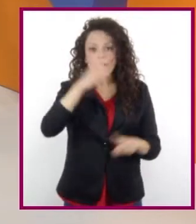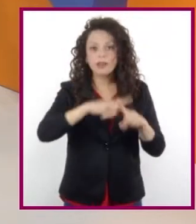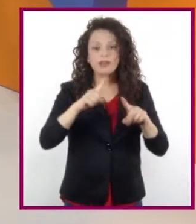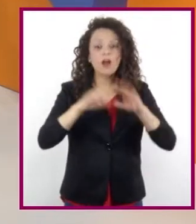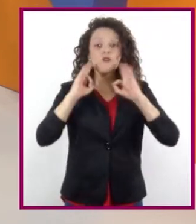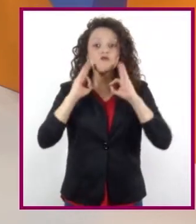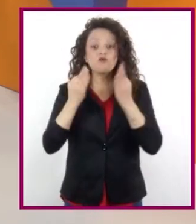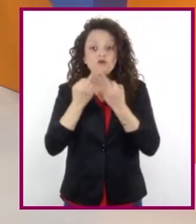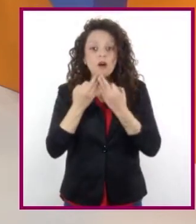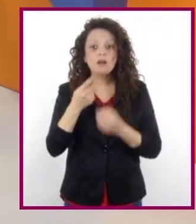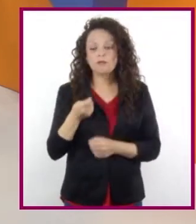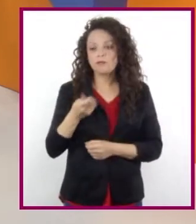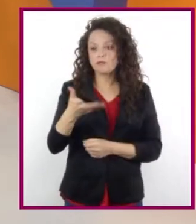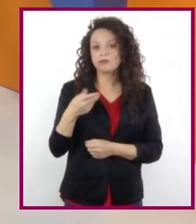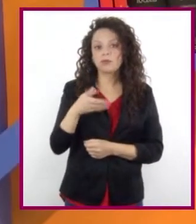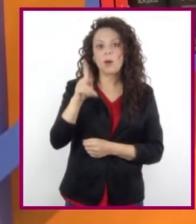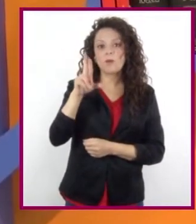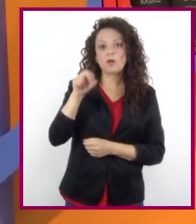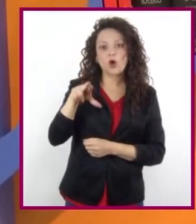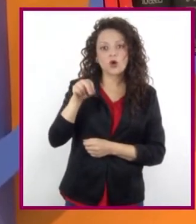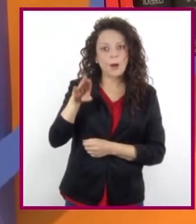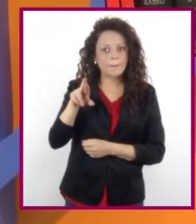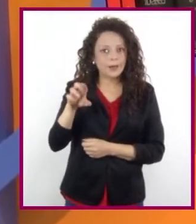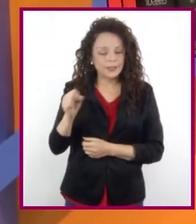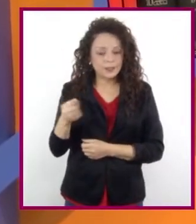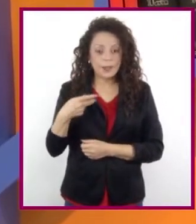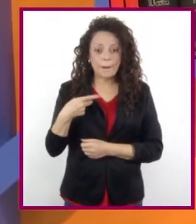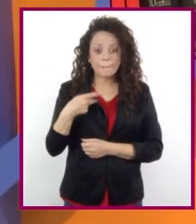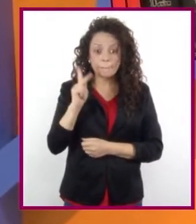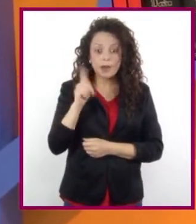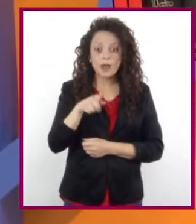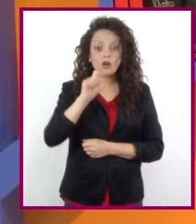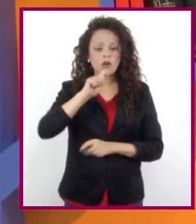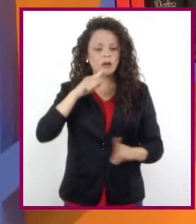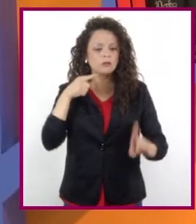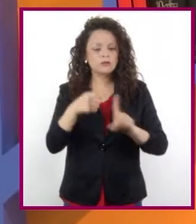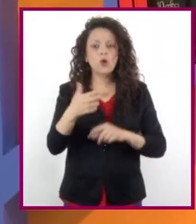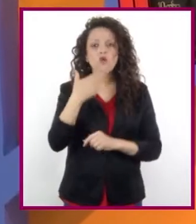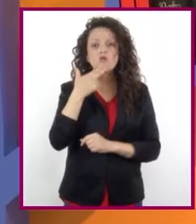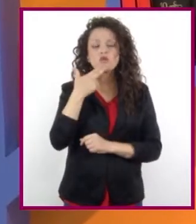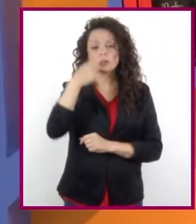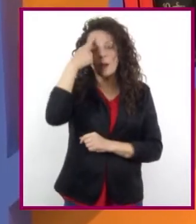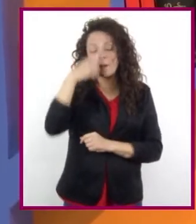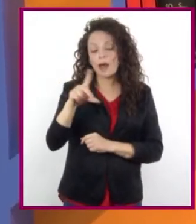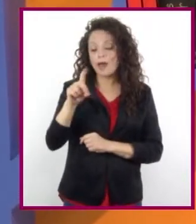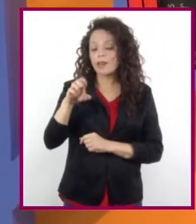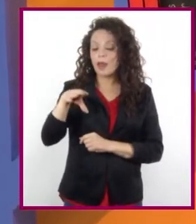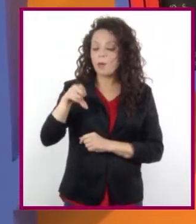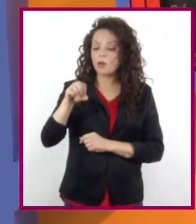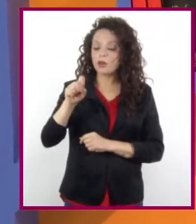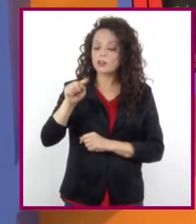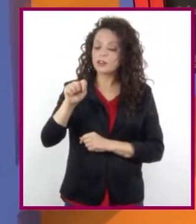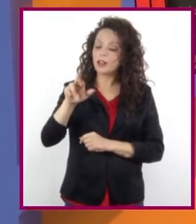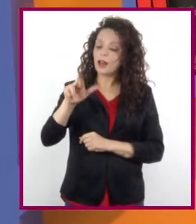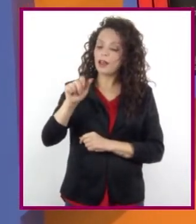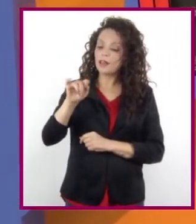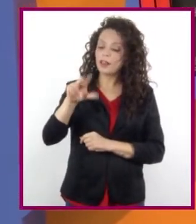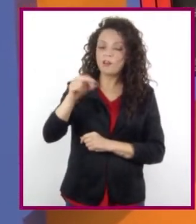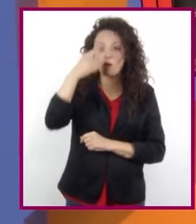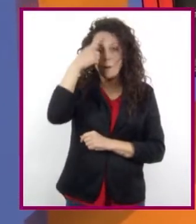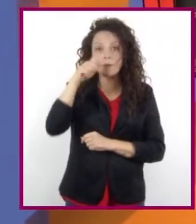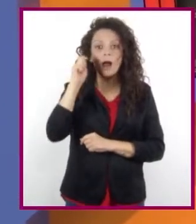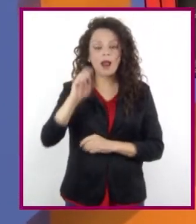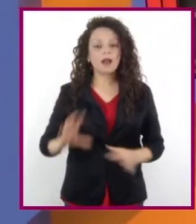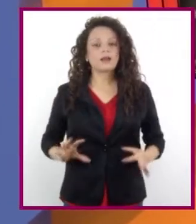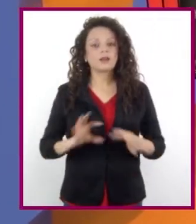nombrar mediante pronombres, aunque nos centraremos en el uso de los pronombres demostrativos como referentes de los